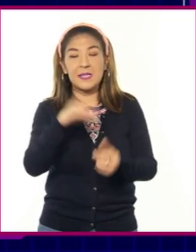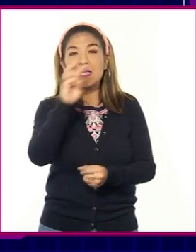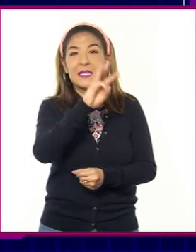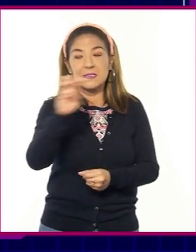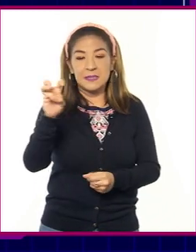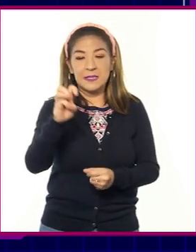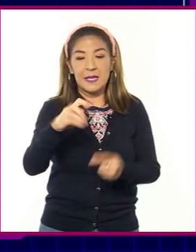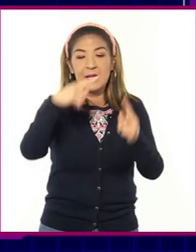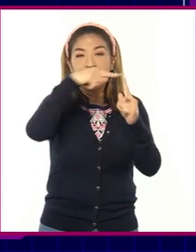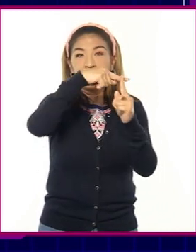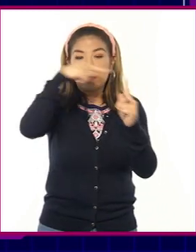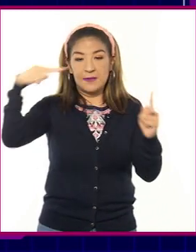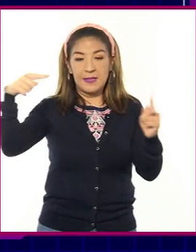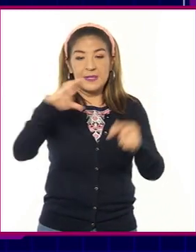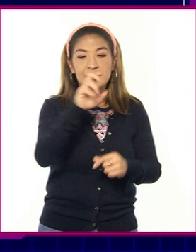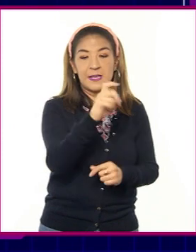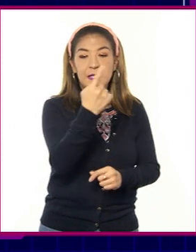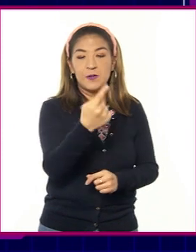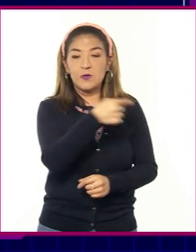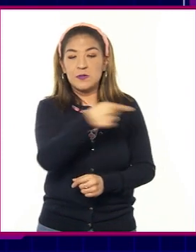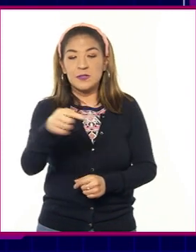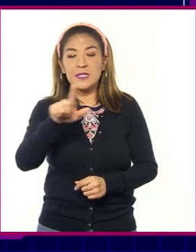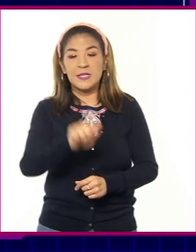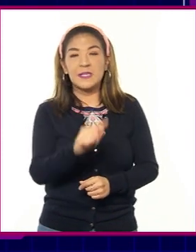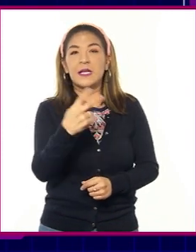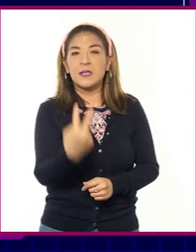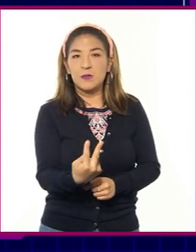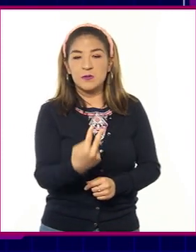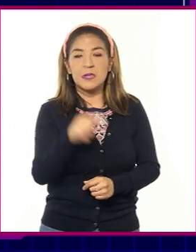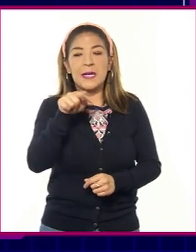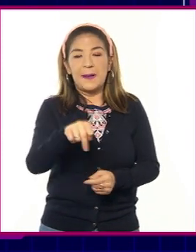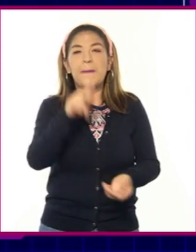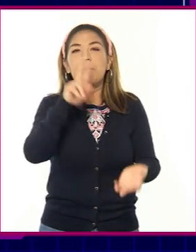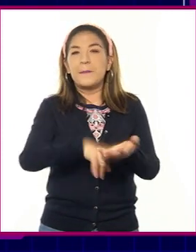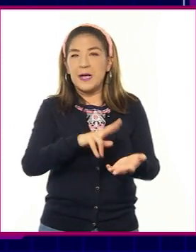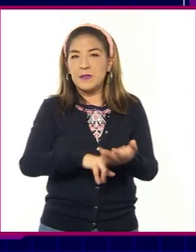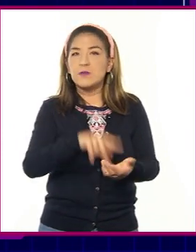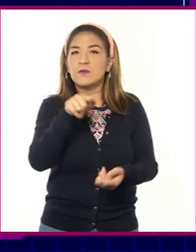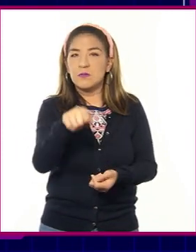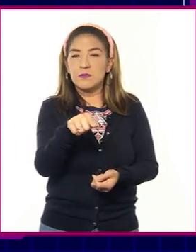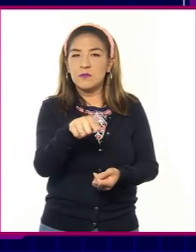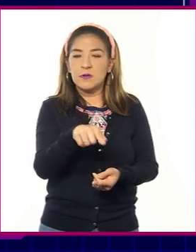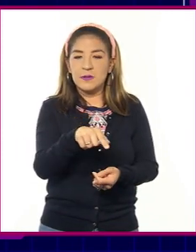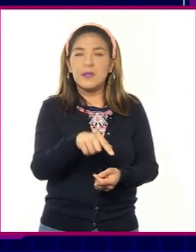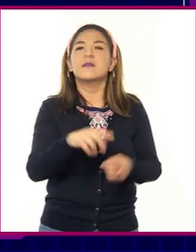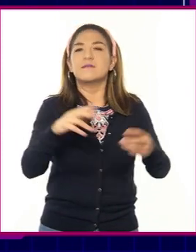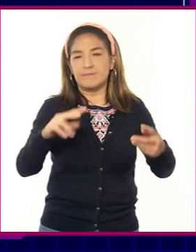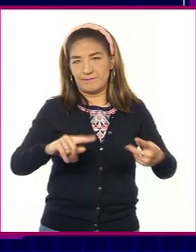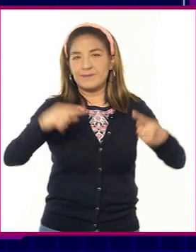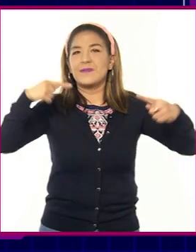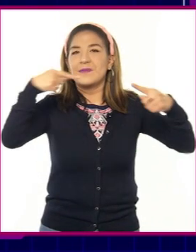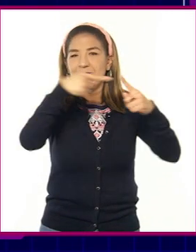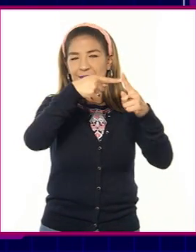590.300 es a 31/72 con las que se va a calcular la proporción directa.